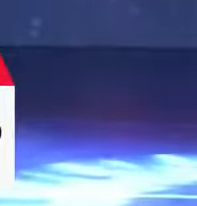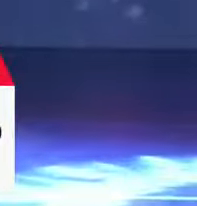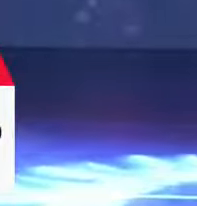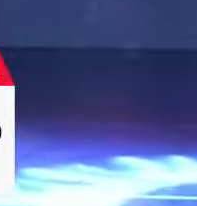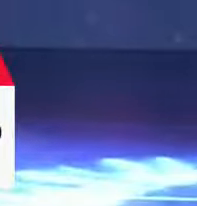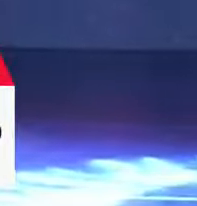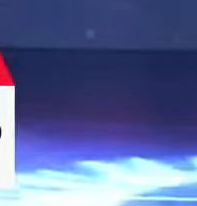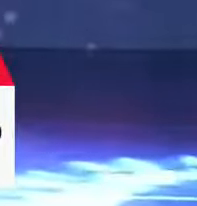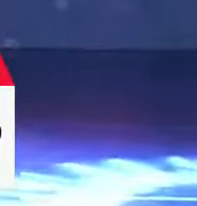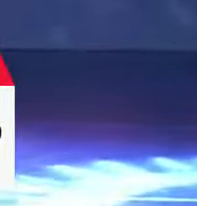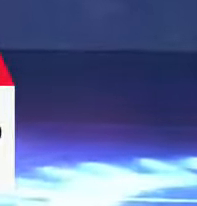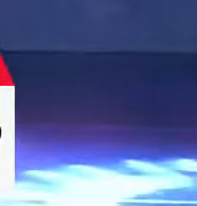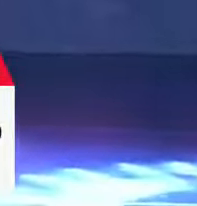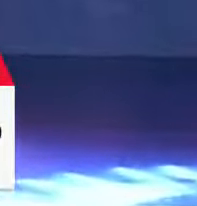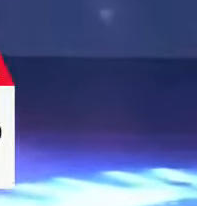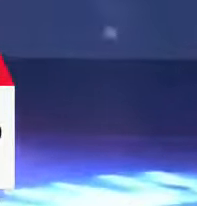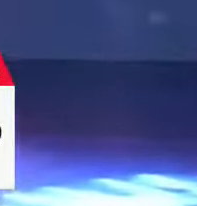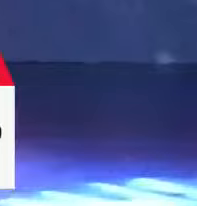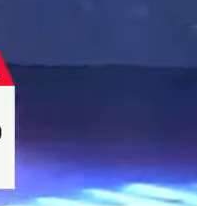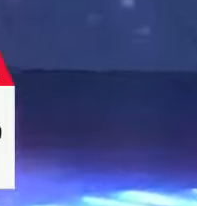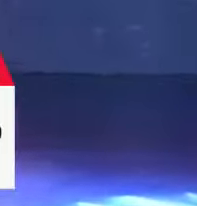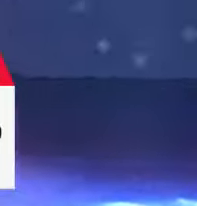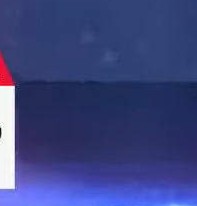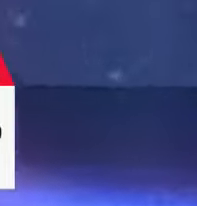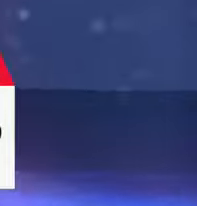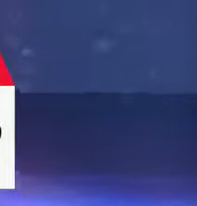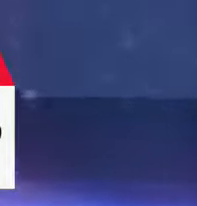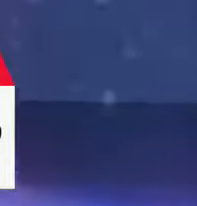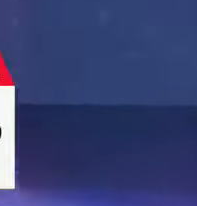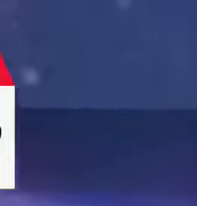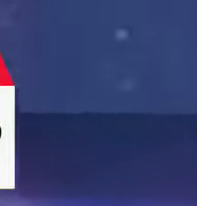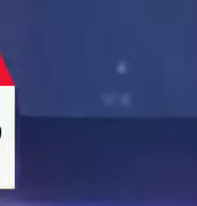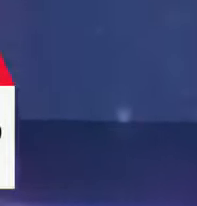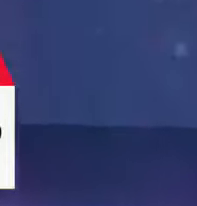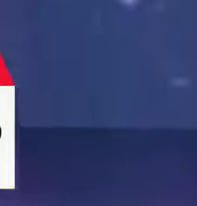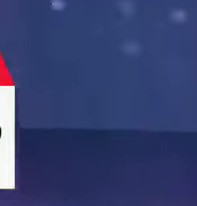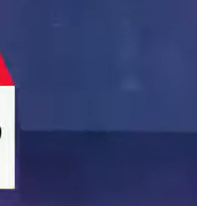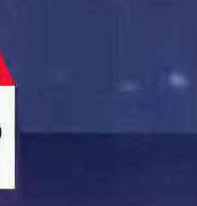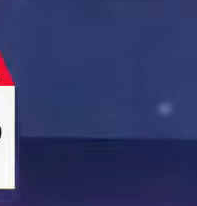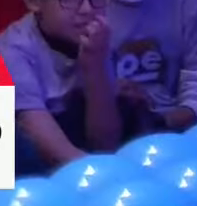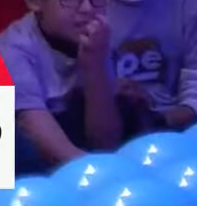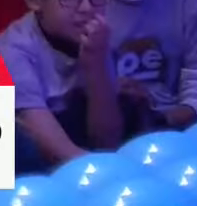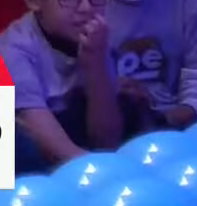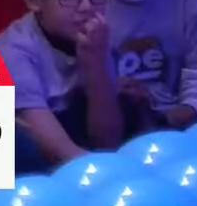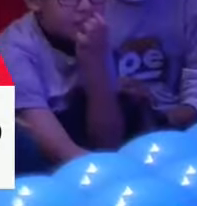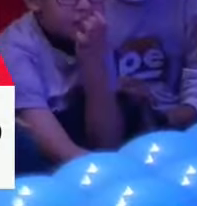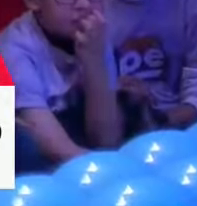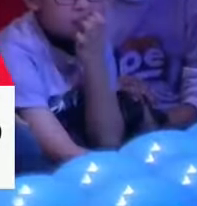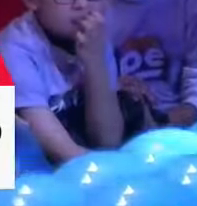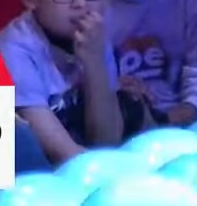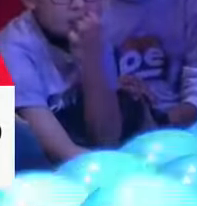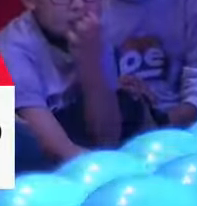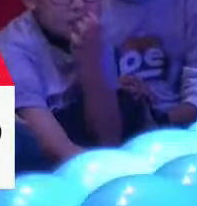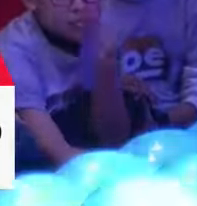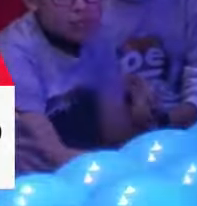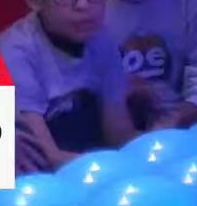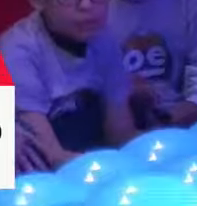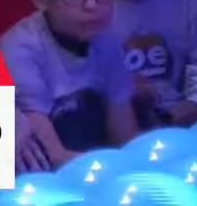niñas, público presente, autoridades, yo soy el Mago Biondi. ¡Hasta la próxima! ¡Nos vemos pronto! ¡Chao! Ahí podíamos